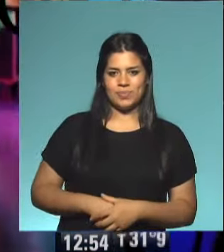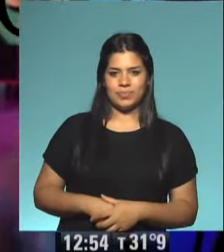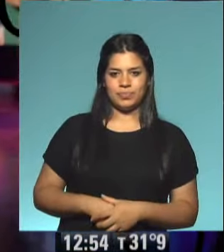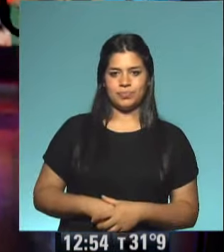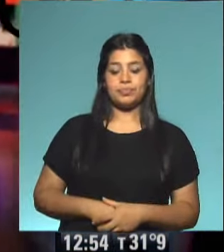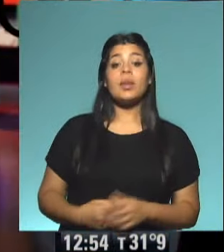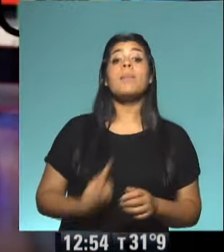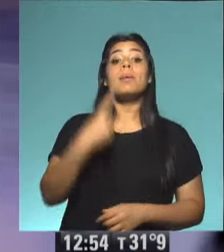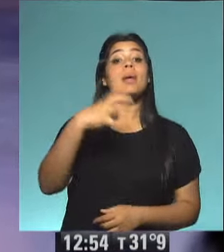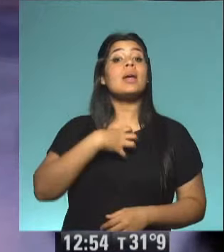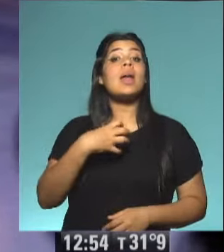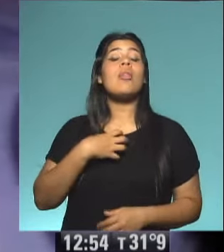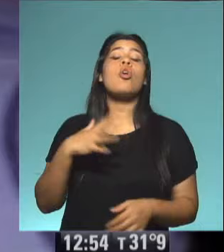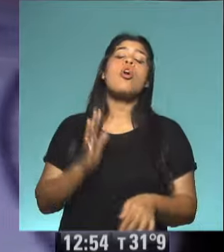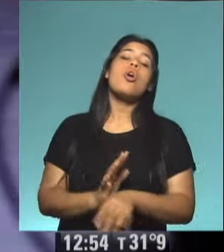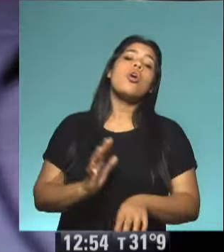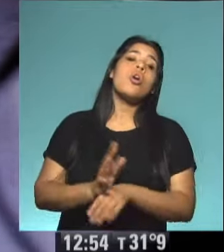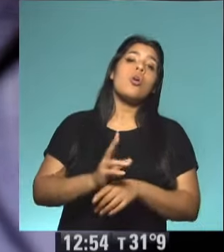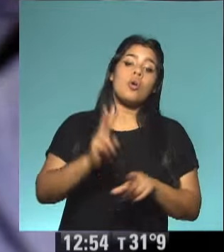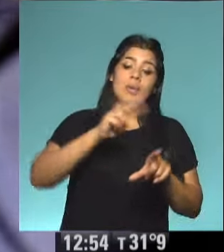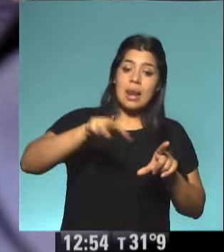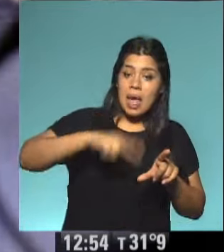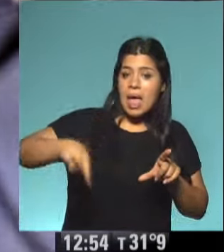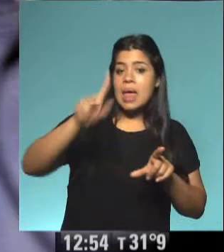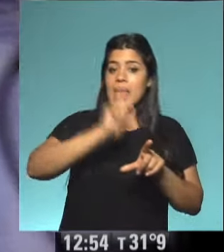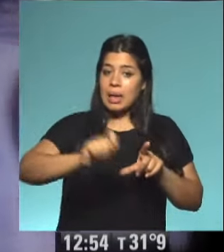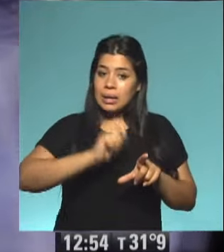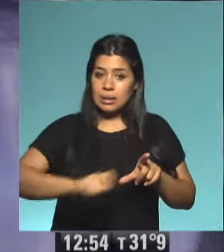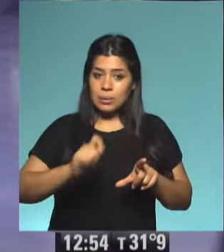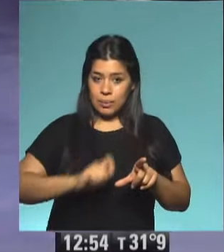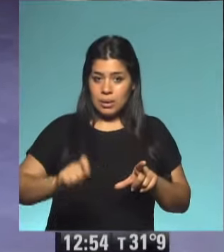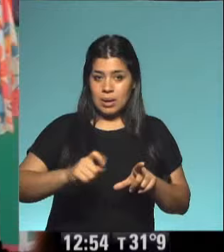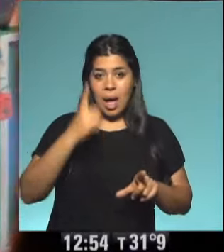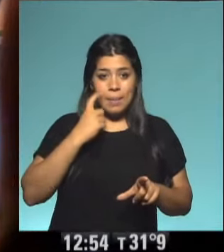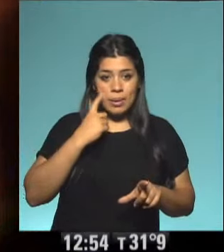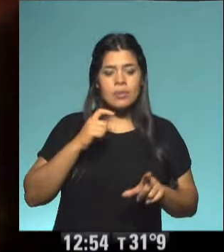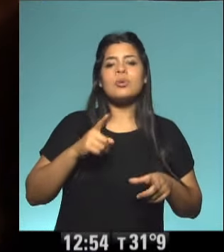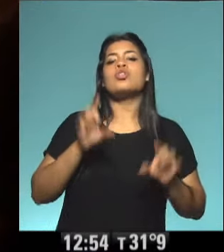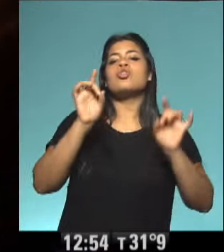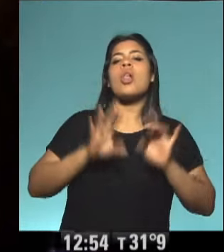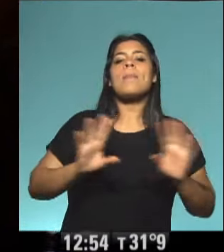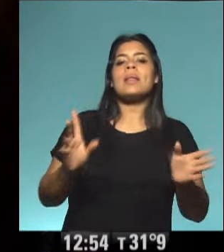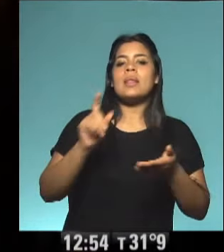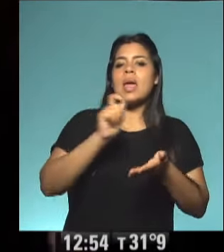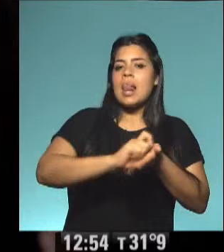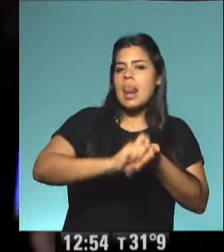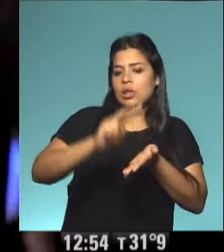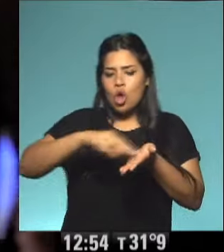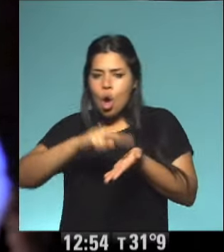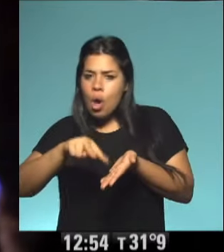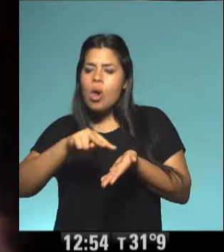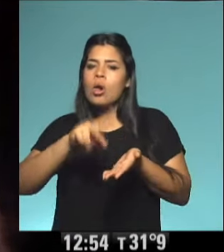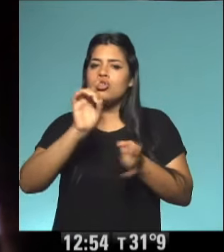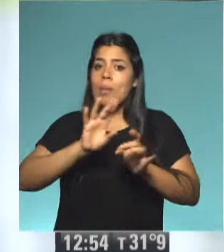Primer grado implica aprender a leer y escribir, y no solo alfabetizarse en lo relacionado a la lectoescritura, sino también a la